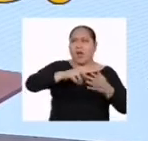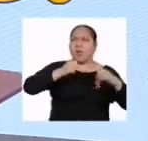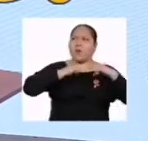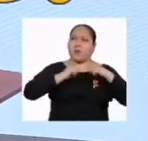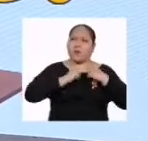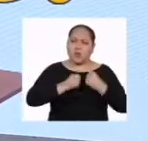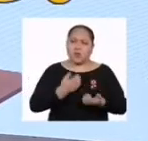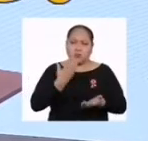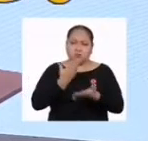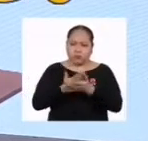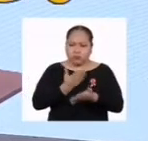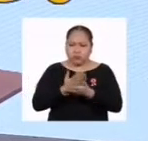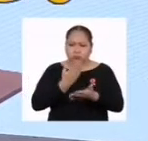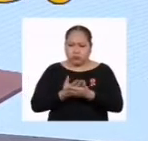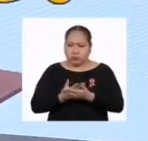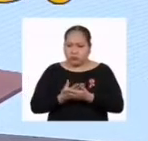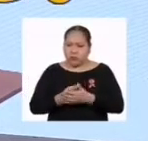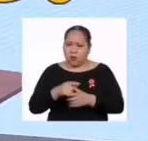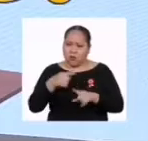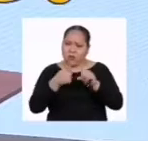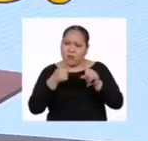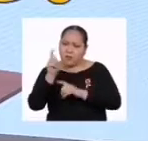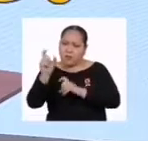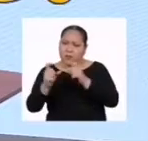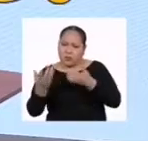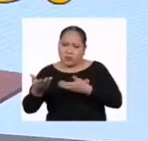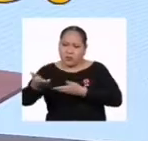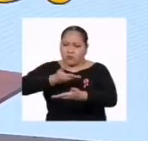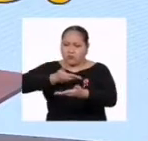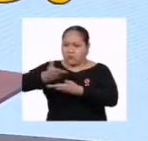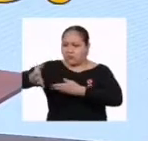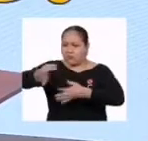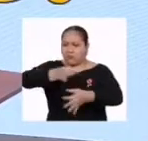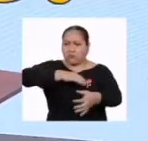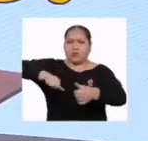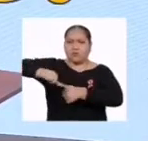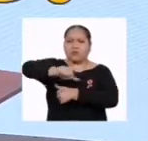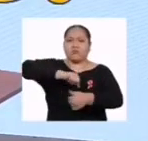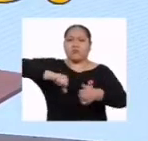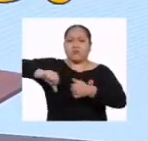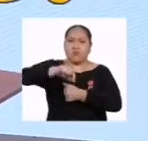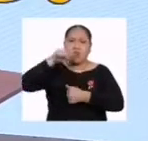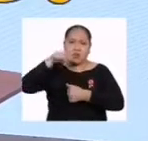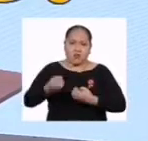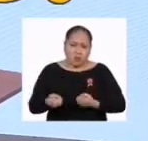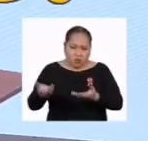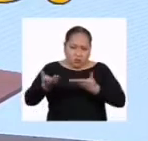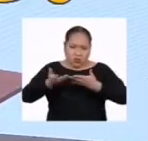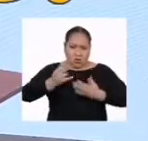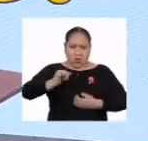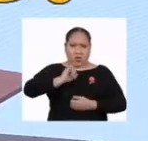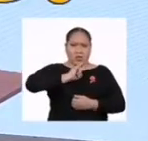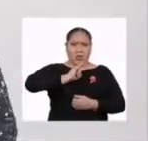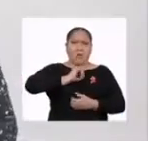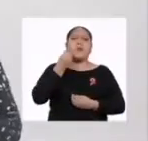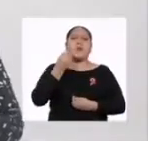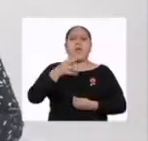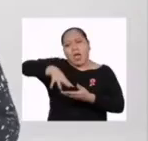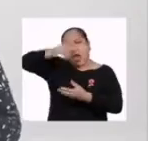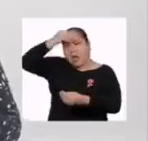más gente, con más personas de nuestra edad. Y al ocurrir esto, fijamos nuestra identidad, pues aprendemos de todo un